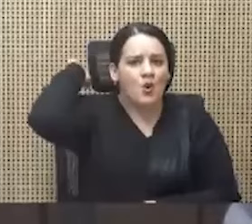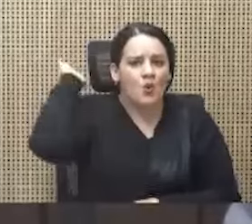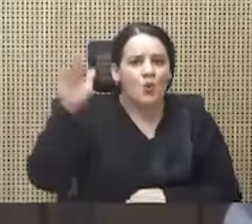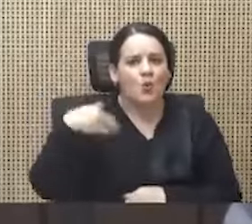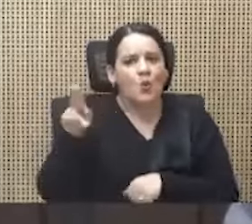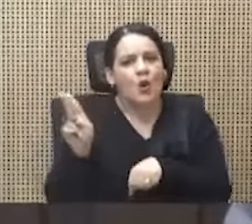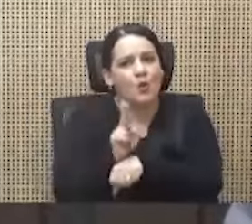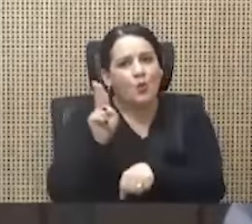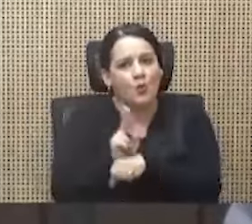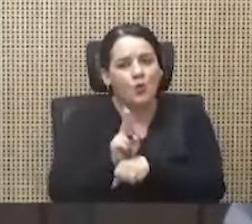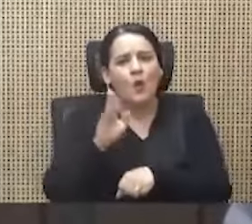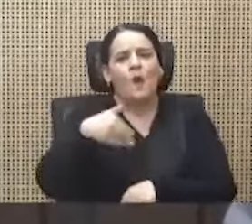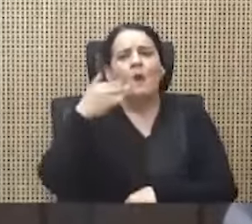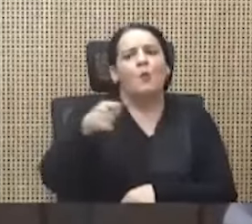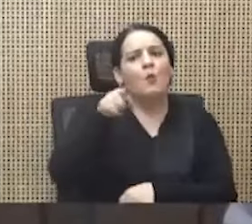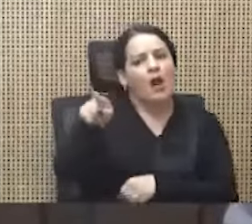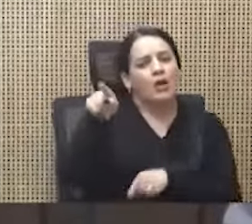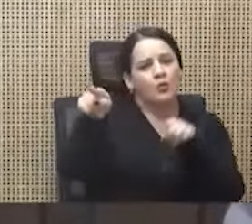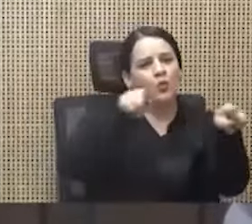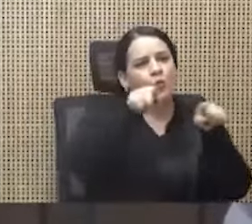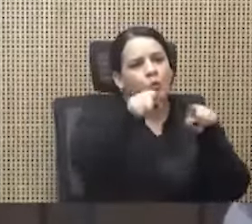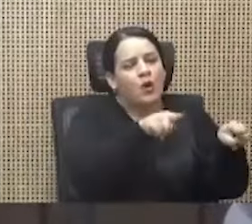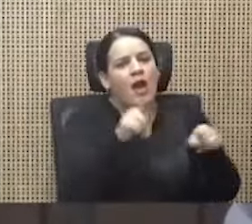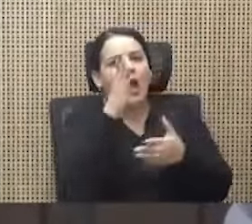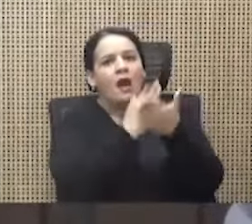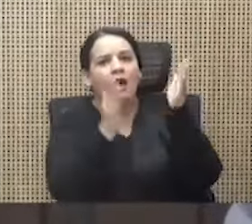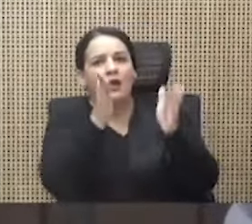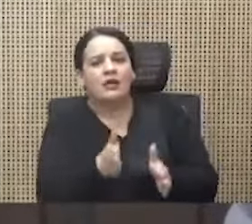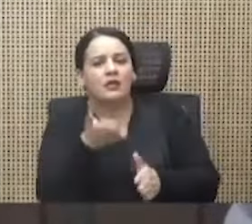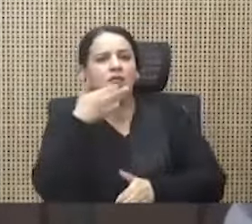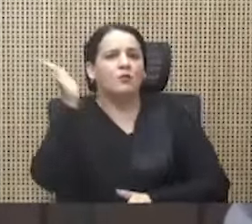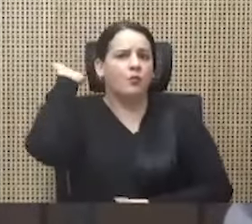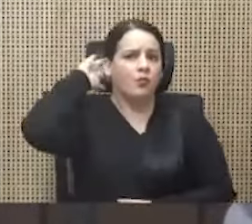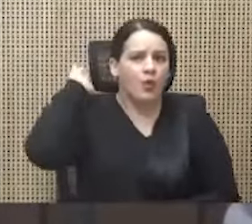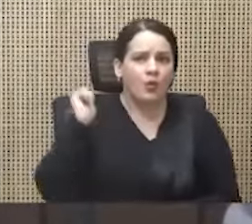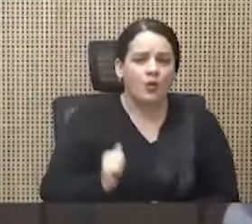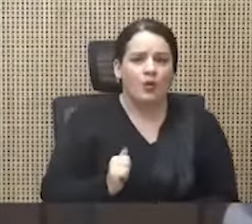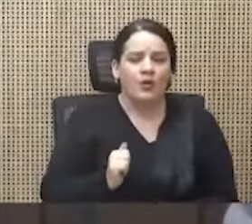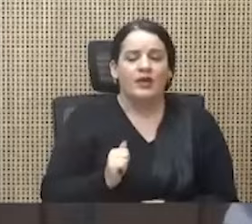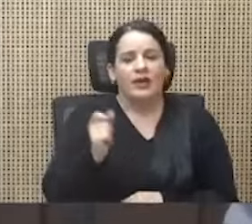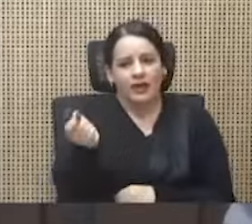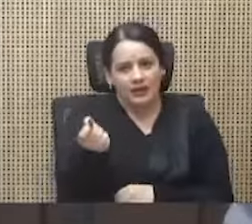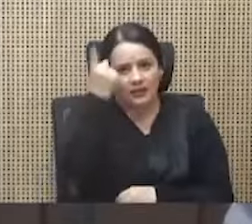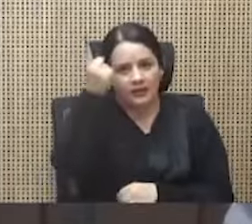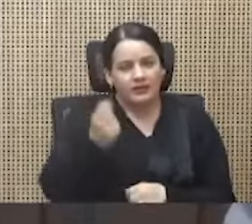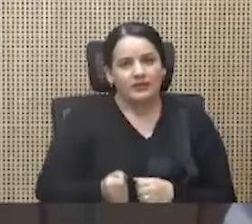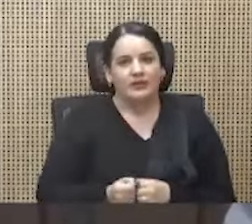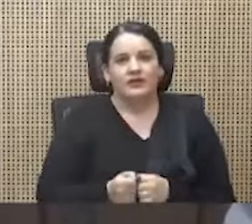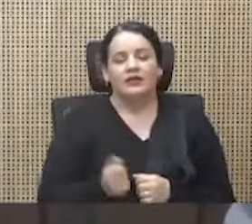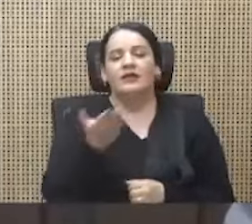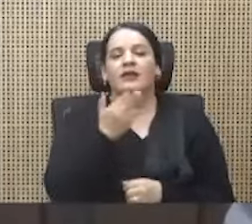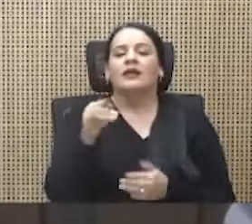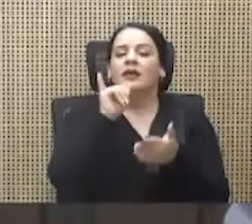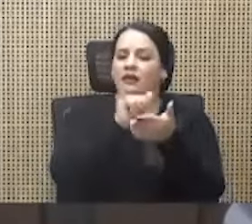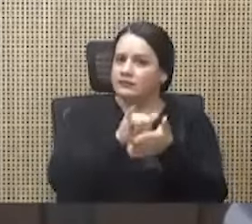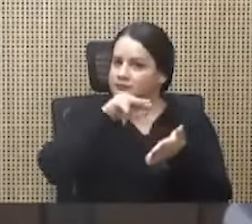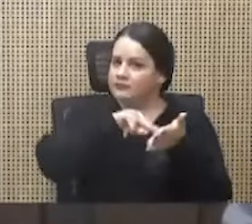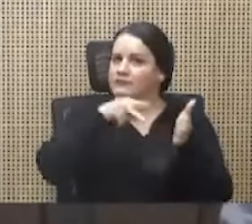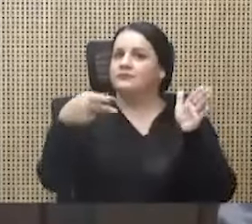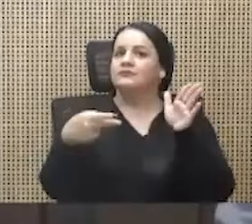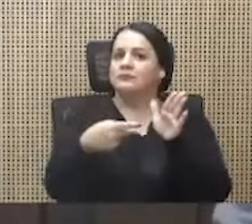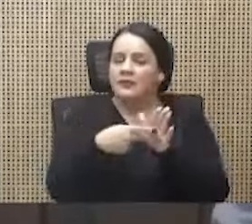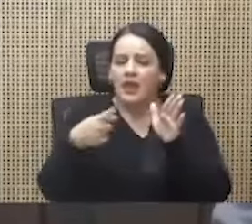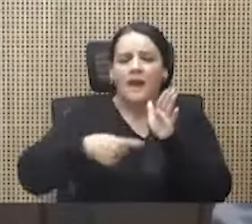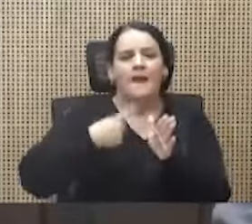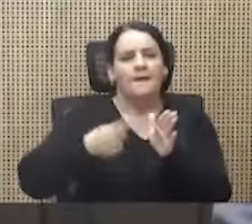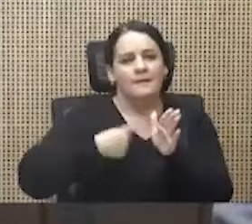usan, para cuando se señala a alguien de hipócrita, entender que ese significado a